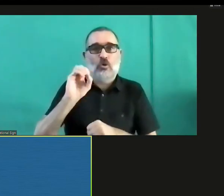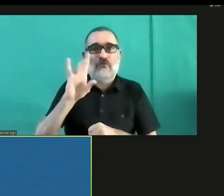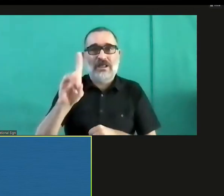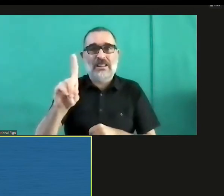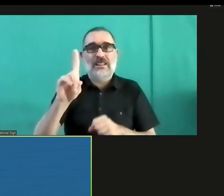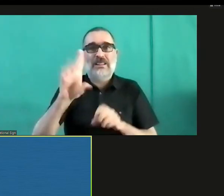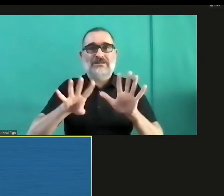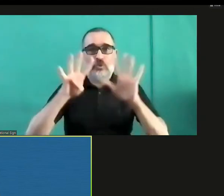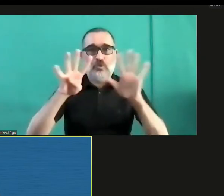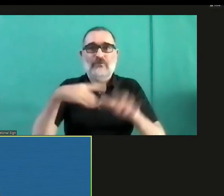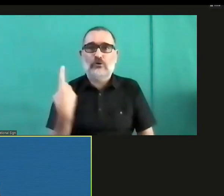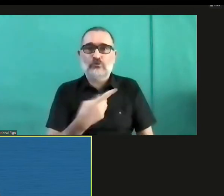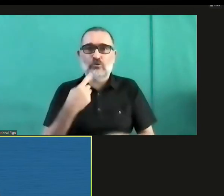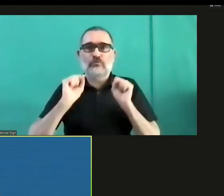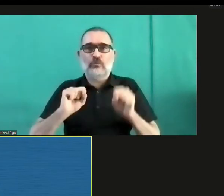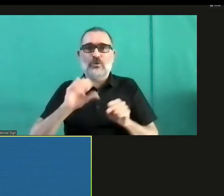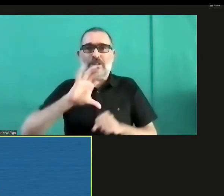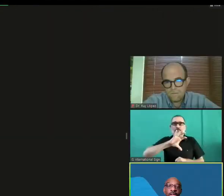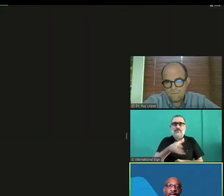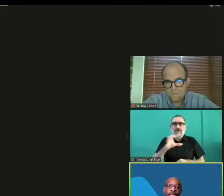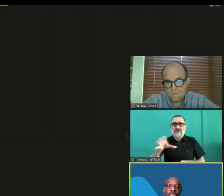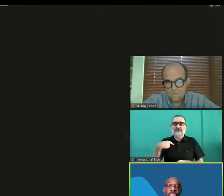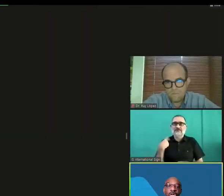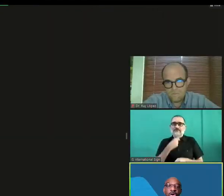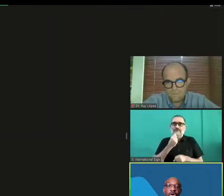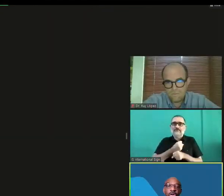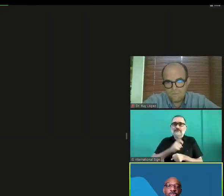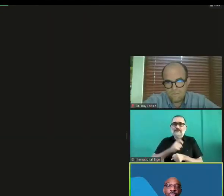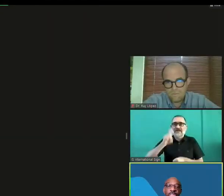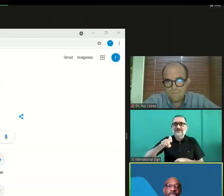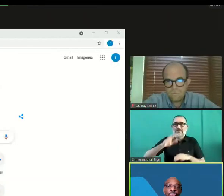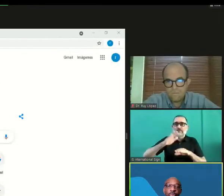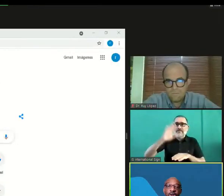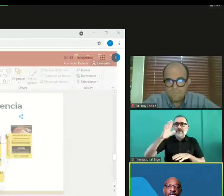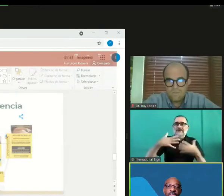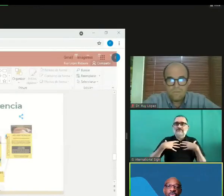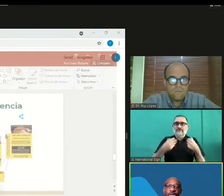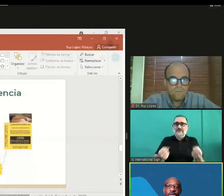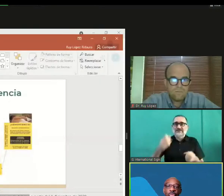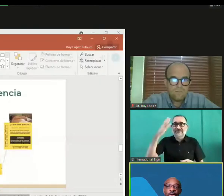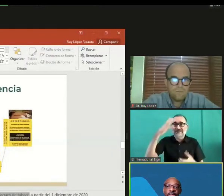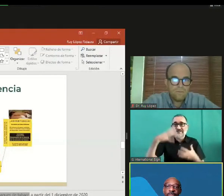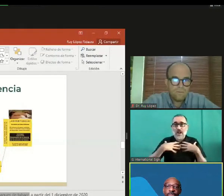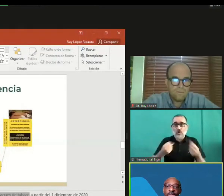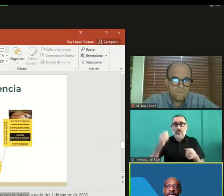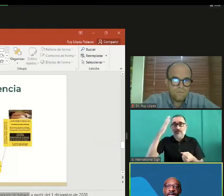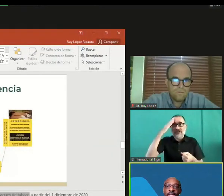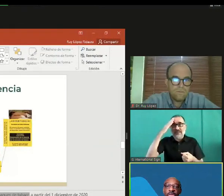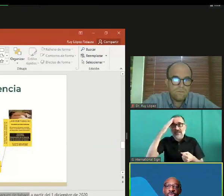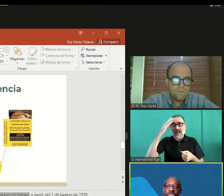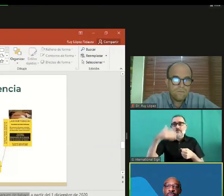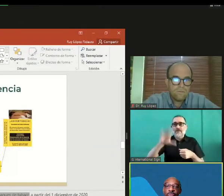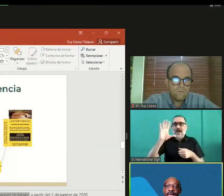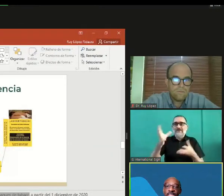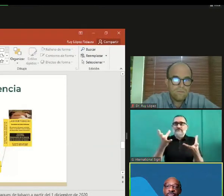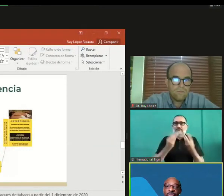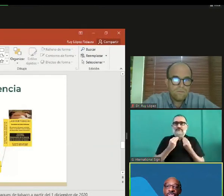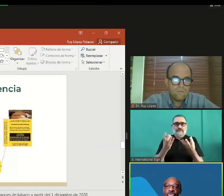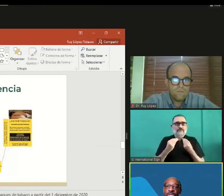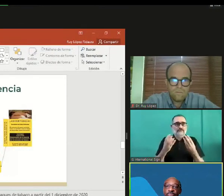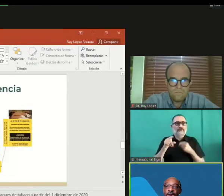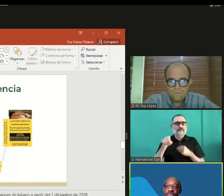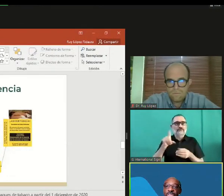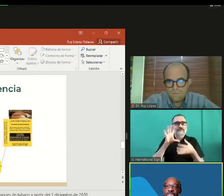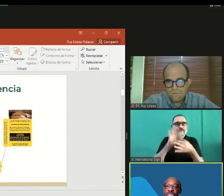que va a compartir los avances en méxico con los electic etado frontal